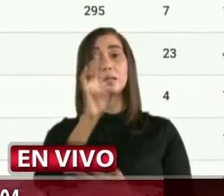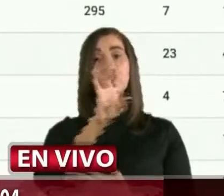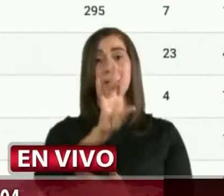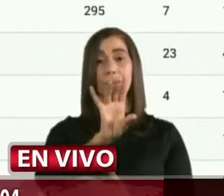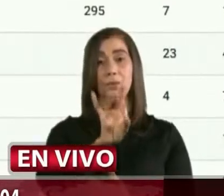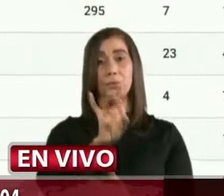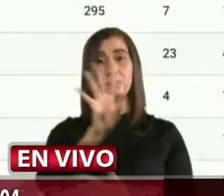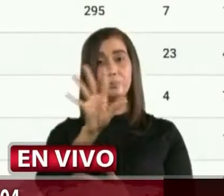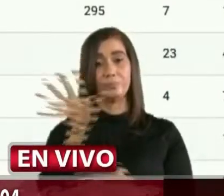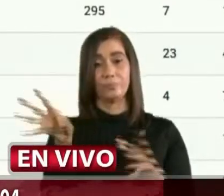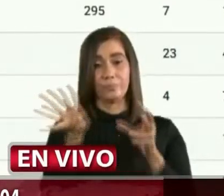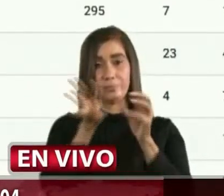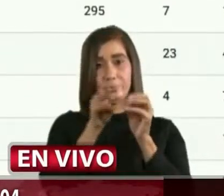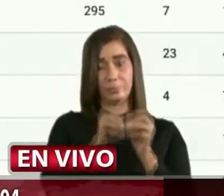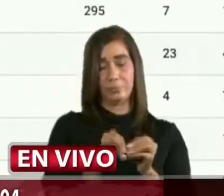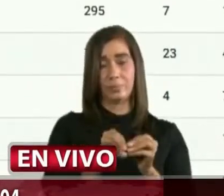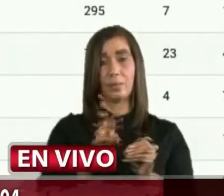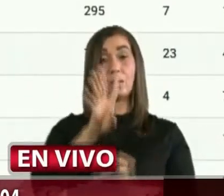785 acumulados,